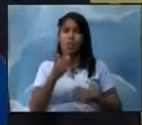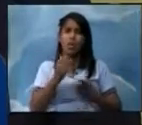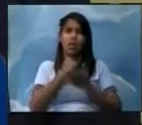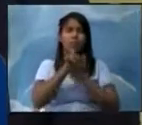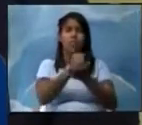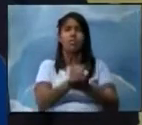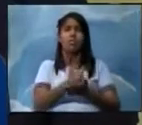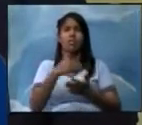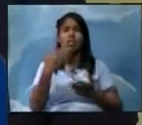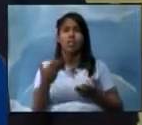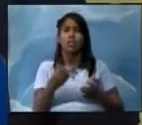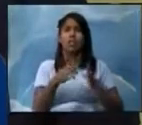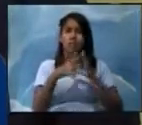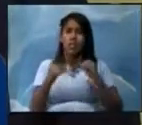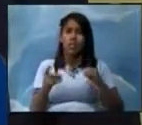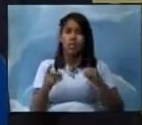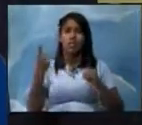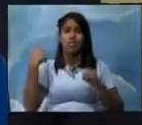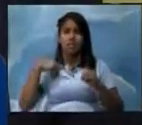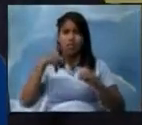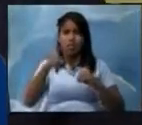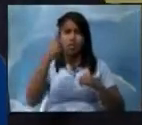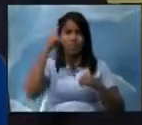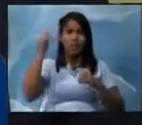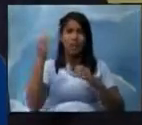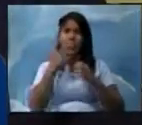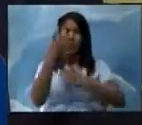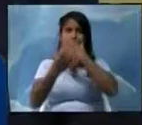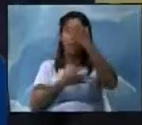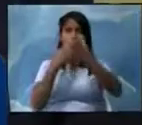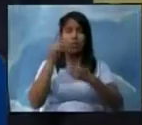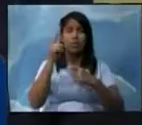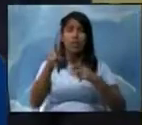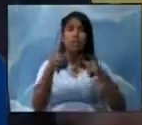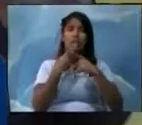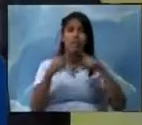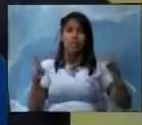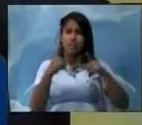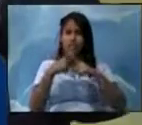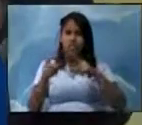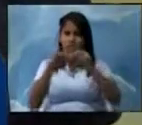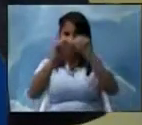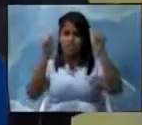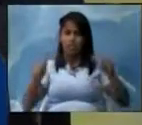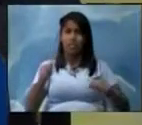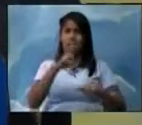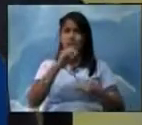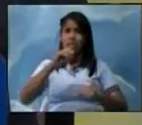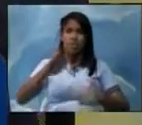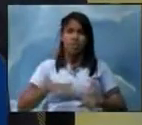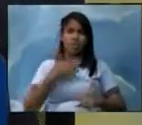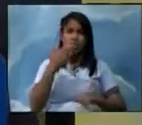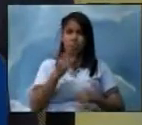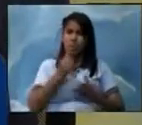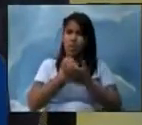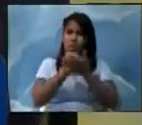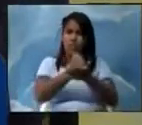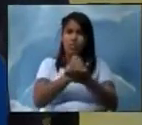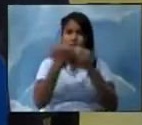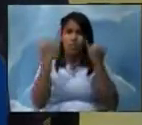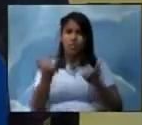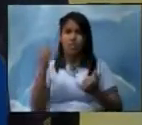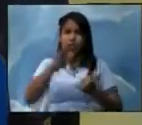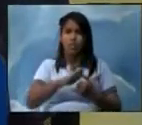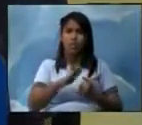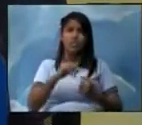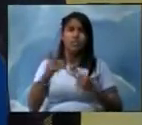ayudar los los estilos de ellos para clamar a sus diferentes dioses no le pudieron ayudar y